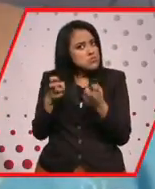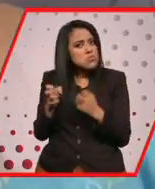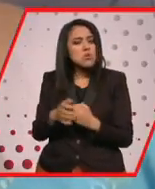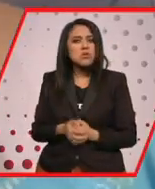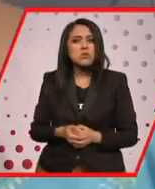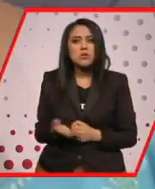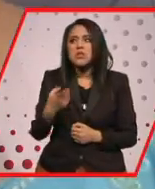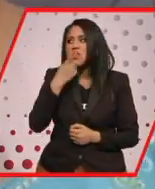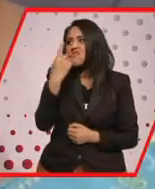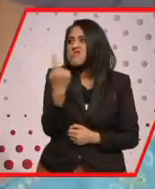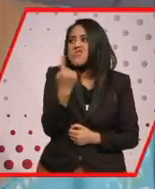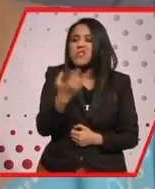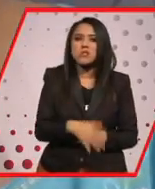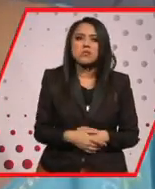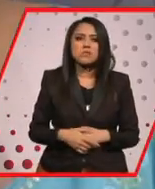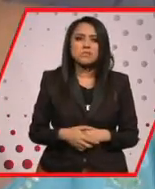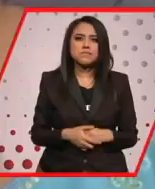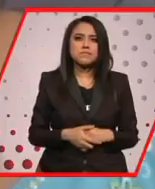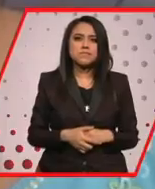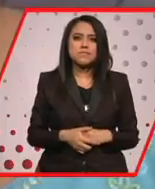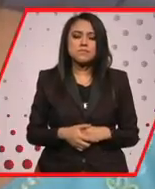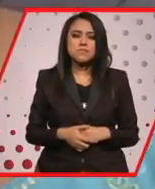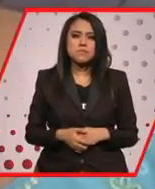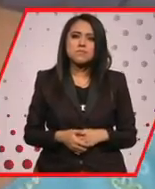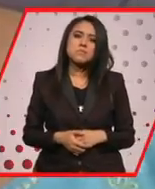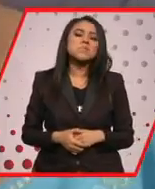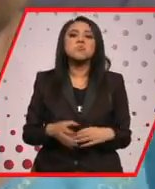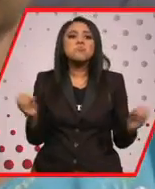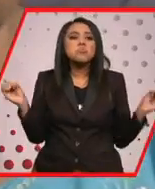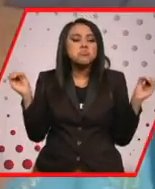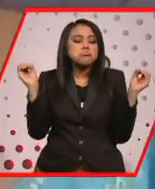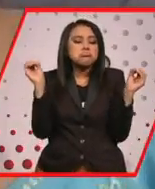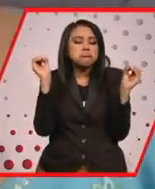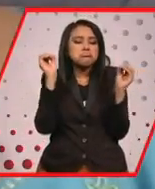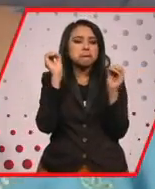les puede decir? Y como está tan oscuro,